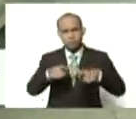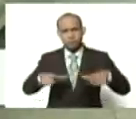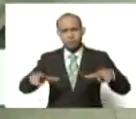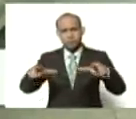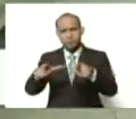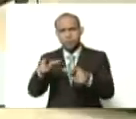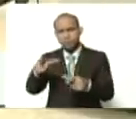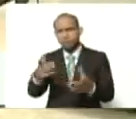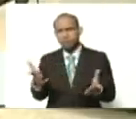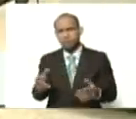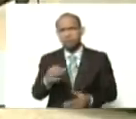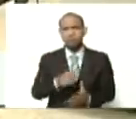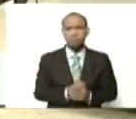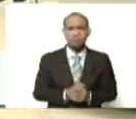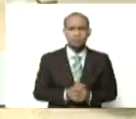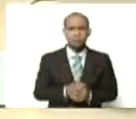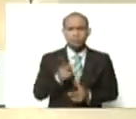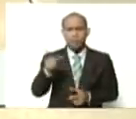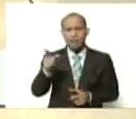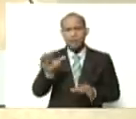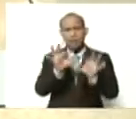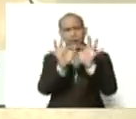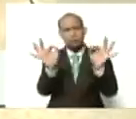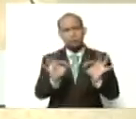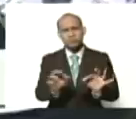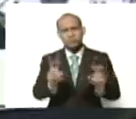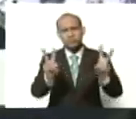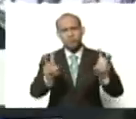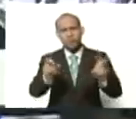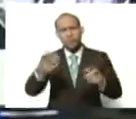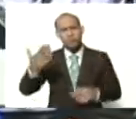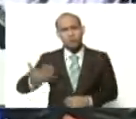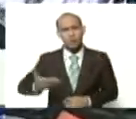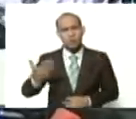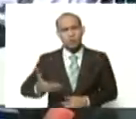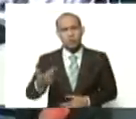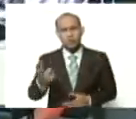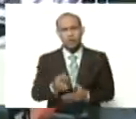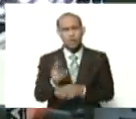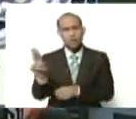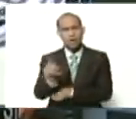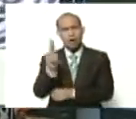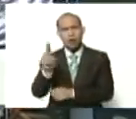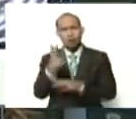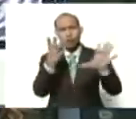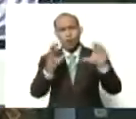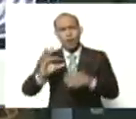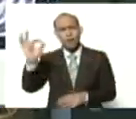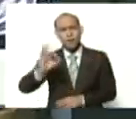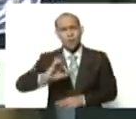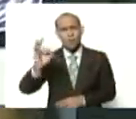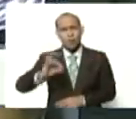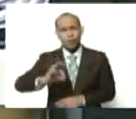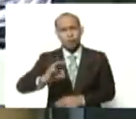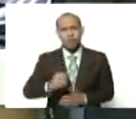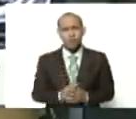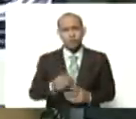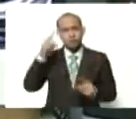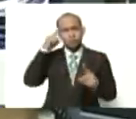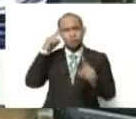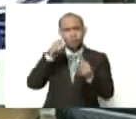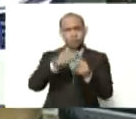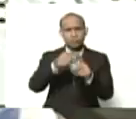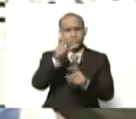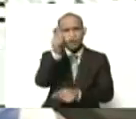La braquiterapia es un tratamiento importantísimo que normalmente, presidente, se utiliza en un 90% para tratar